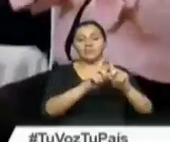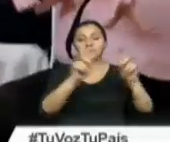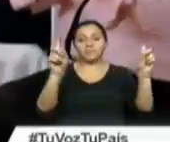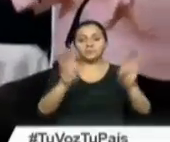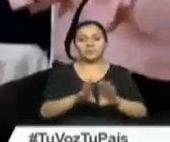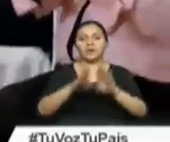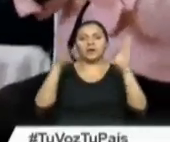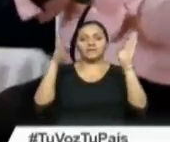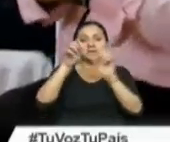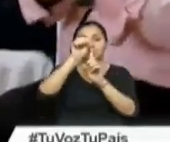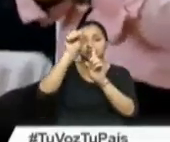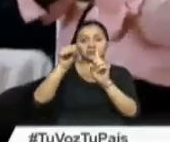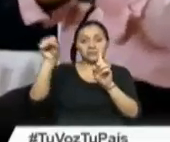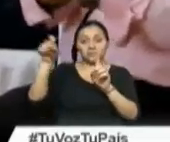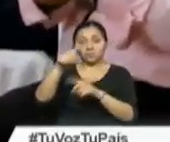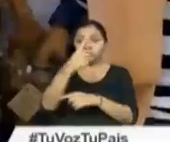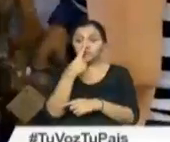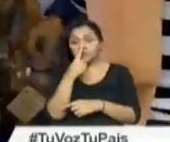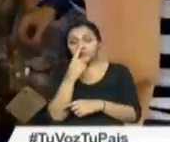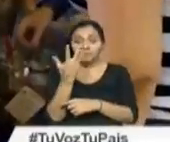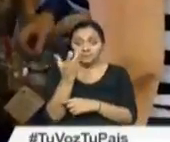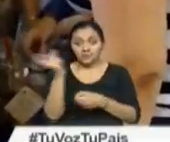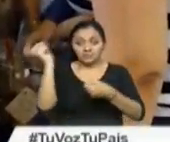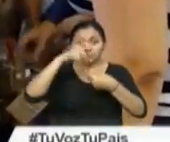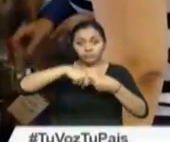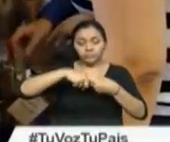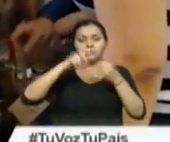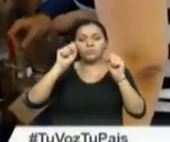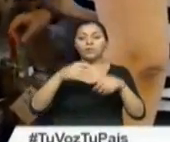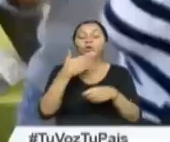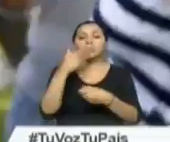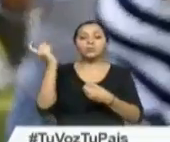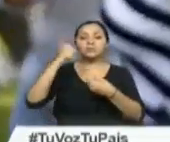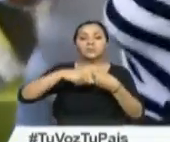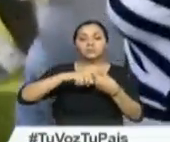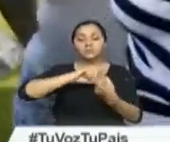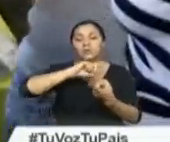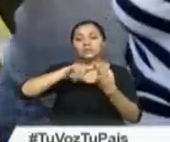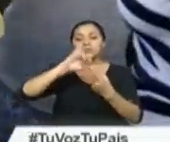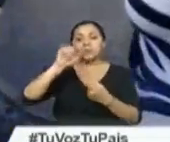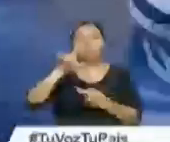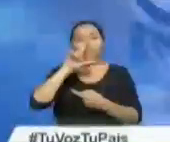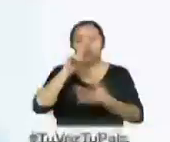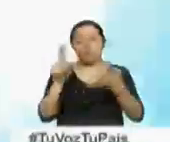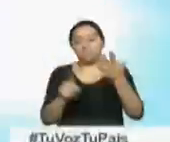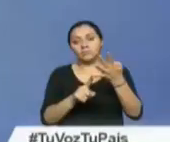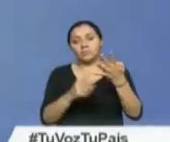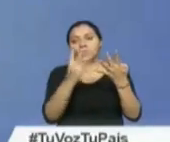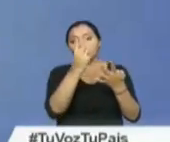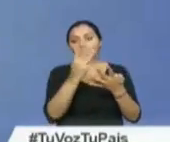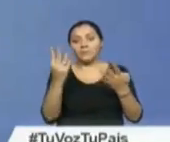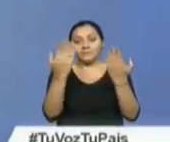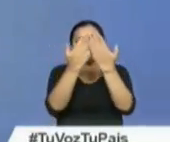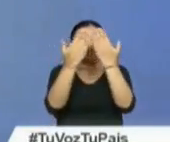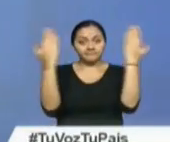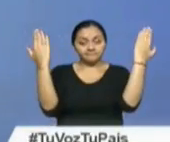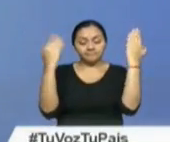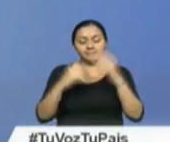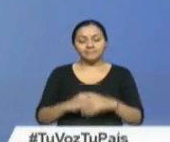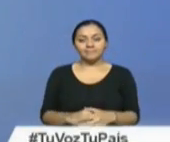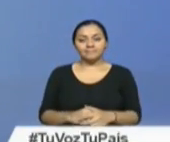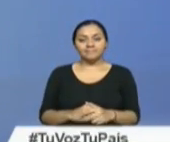sistema. Los interesados en ser parte del programa podrán inscribirse hasta finales de julio a través del sitio web